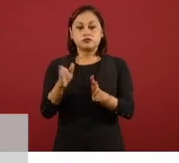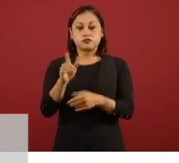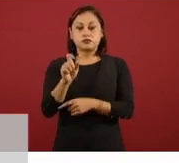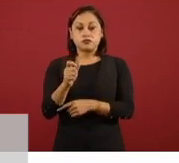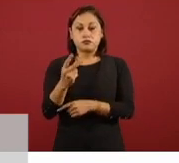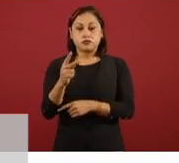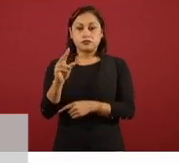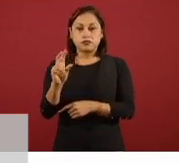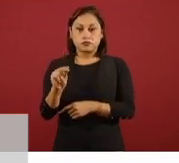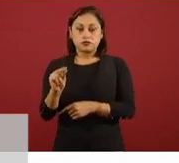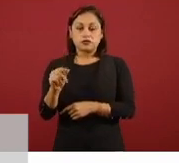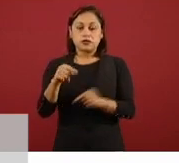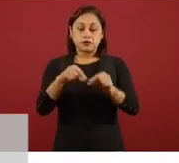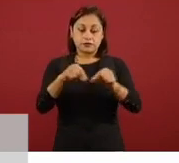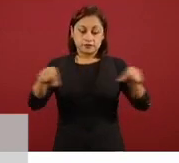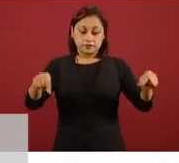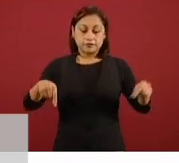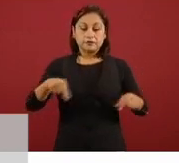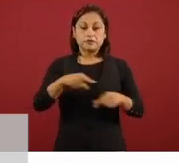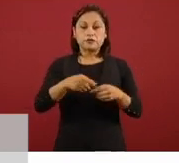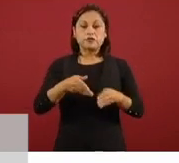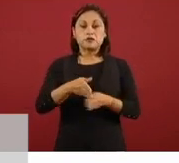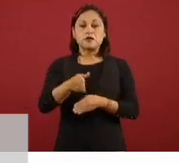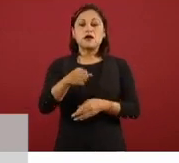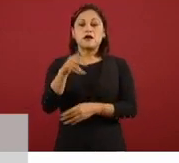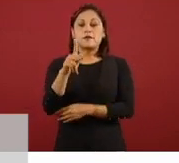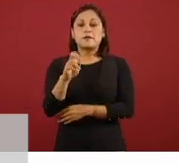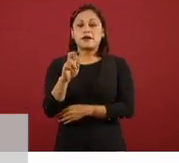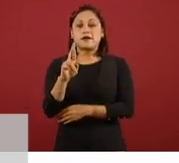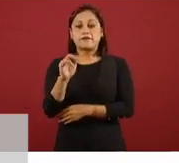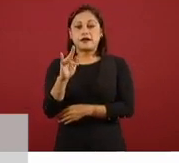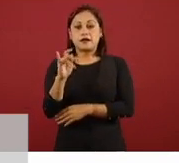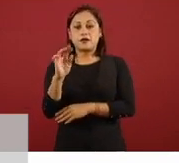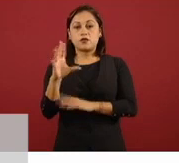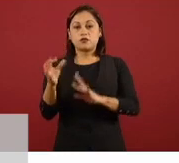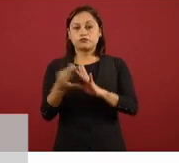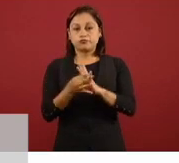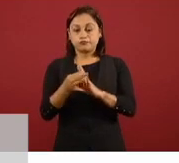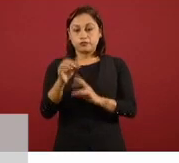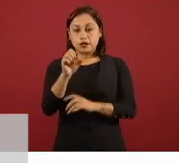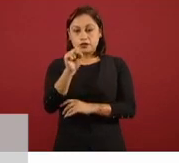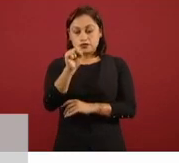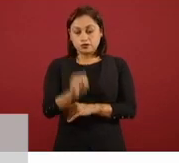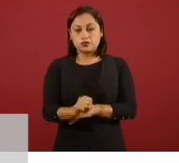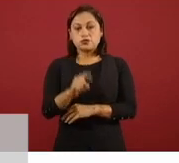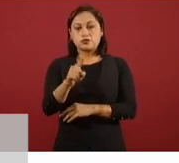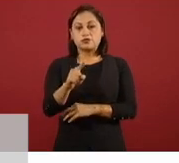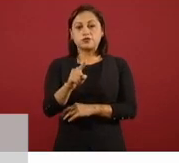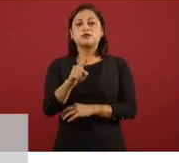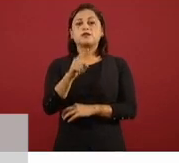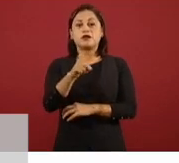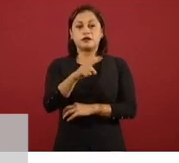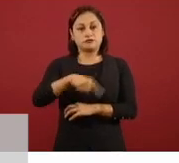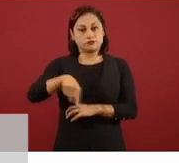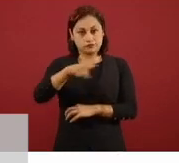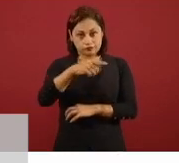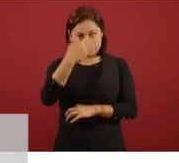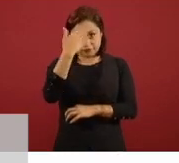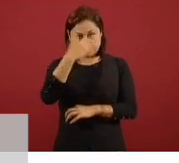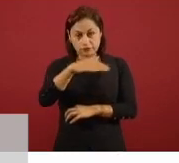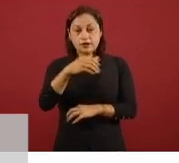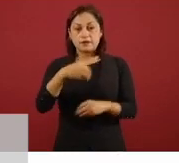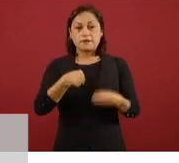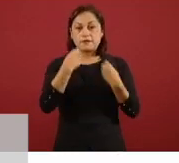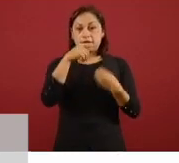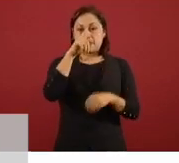impide extranjeros tener expresiones políticas esto en el marco de los dichos de vargas llosa que dijo que méxico va en camino a la dictadura el presidente afirma